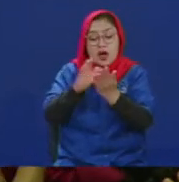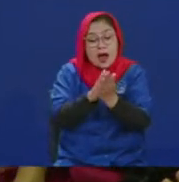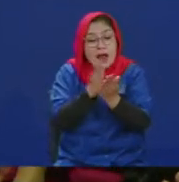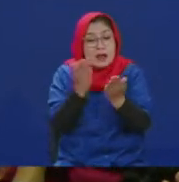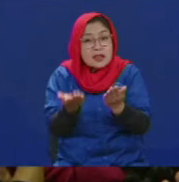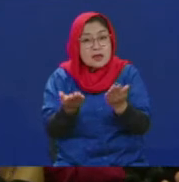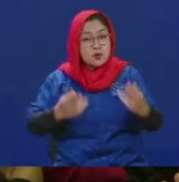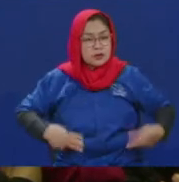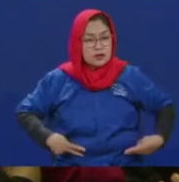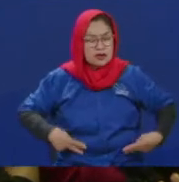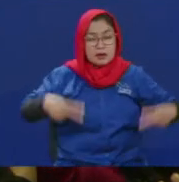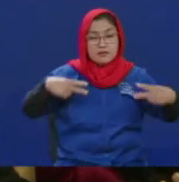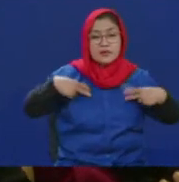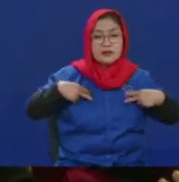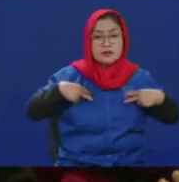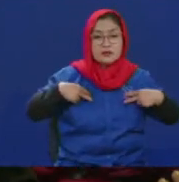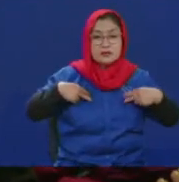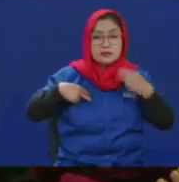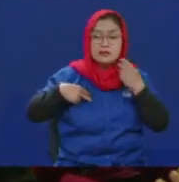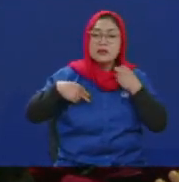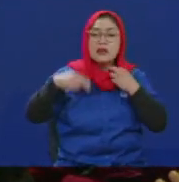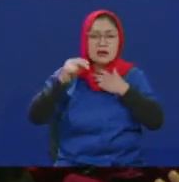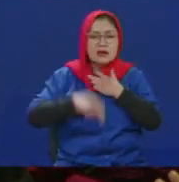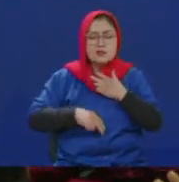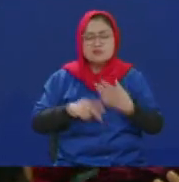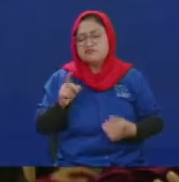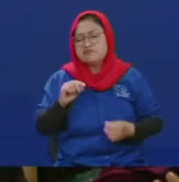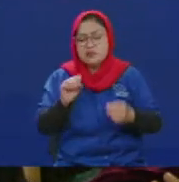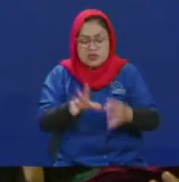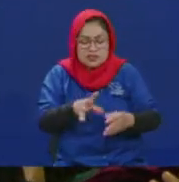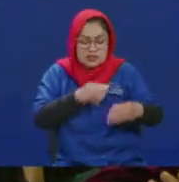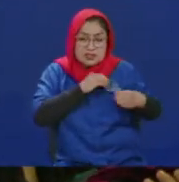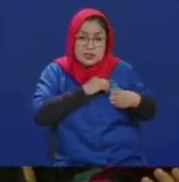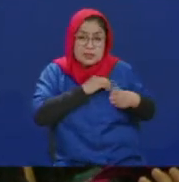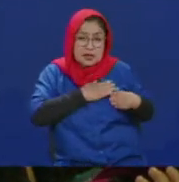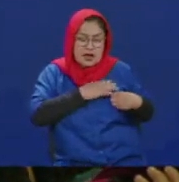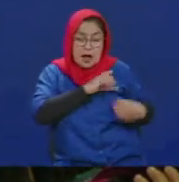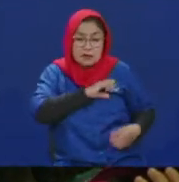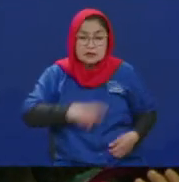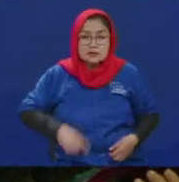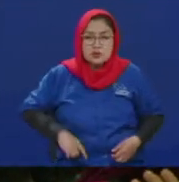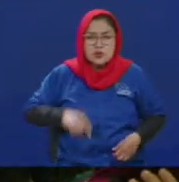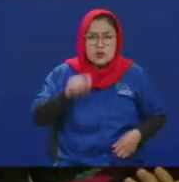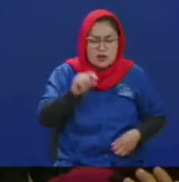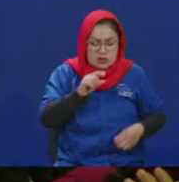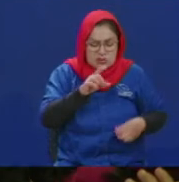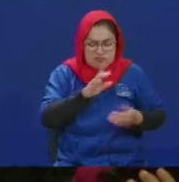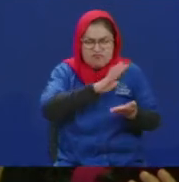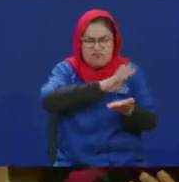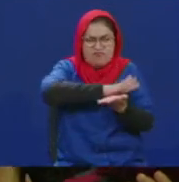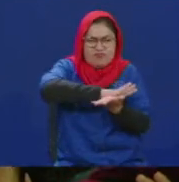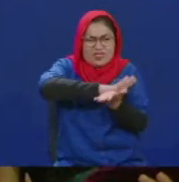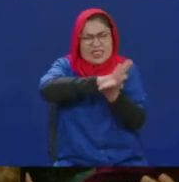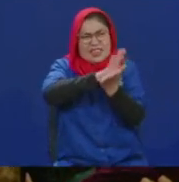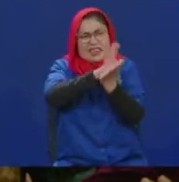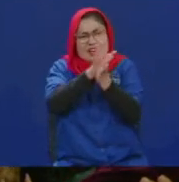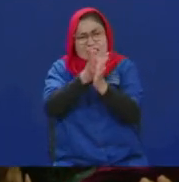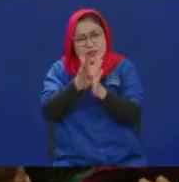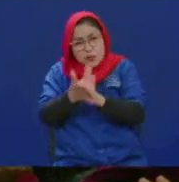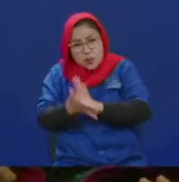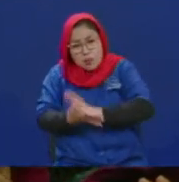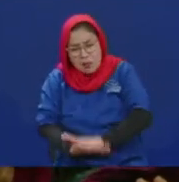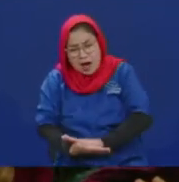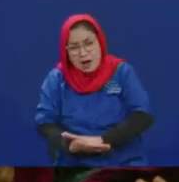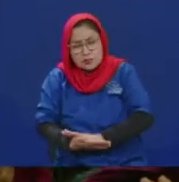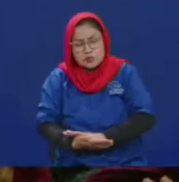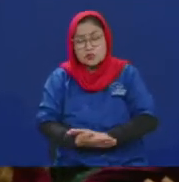la vida. Que hoy no solo acepten a Cristo, sino salgan de este lugar transformados. Papito lindo, desde ya nosotros